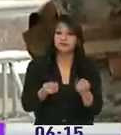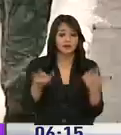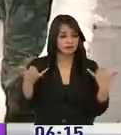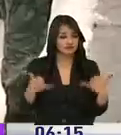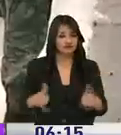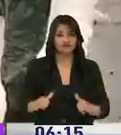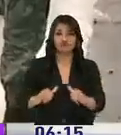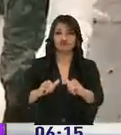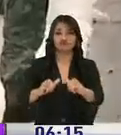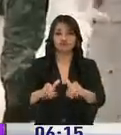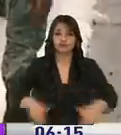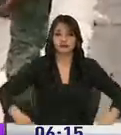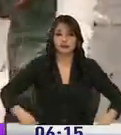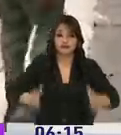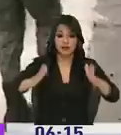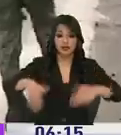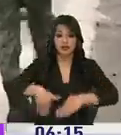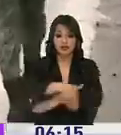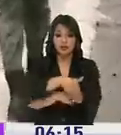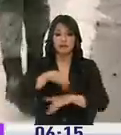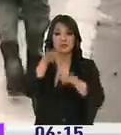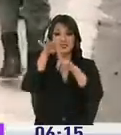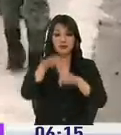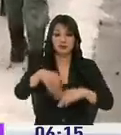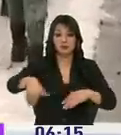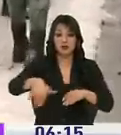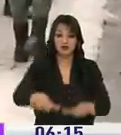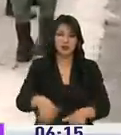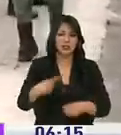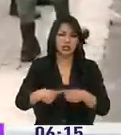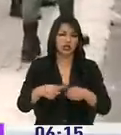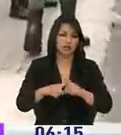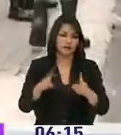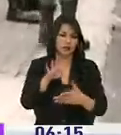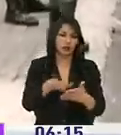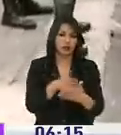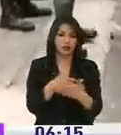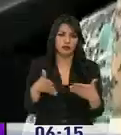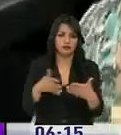manera permanente en vías principales y secundarias y en diferentes horarios.